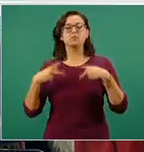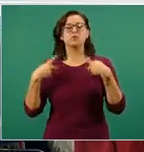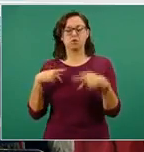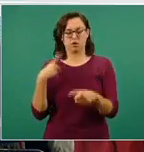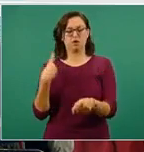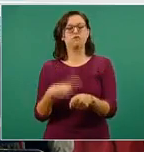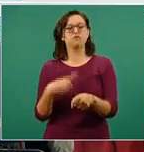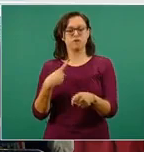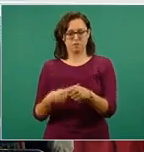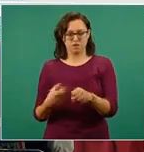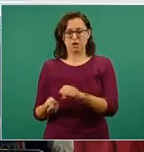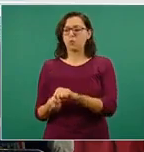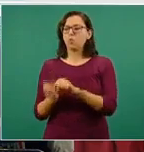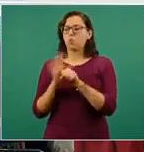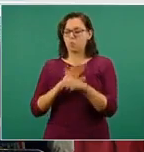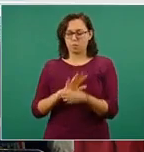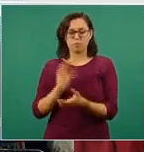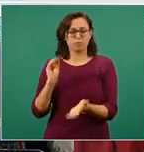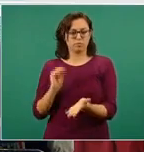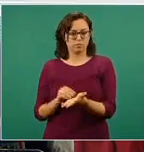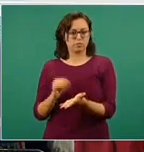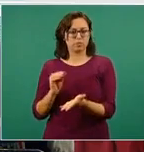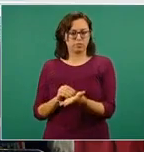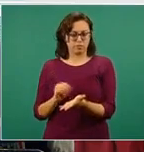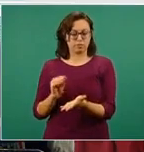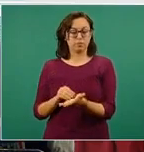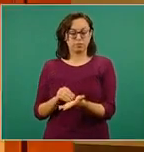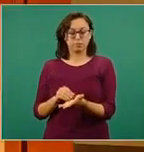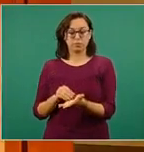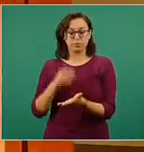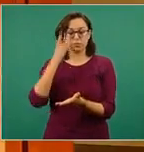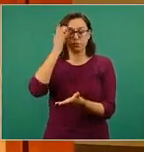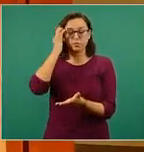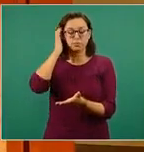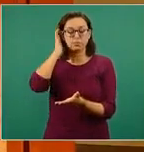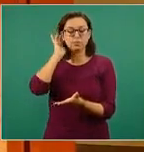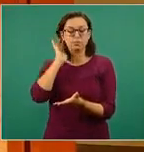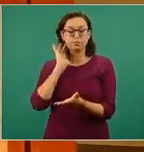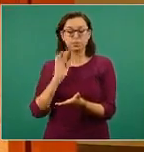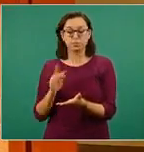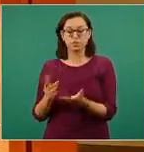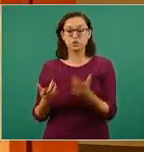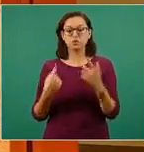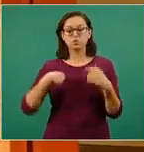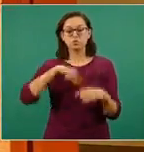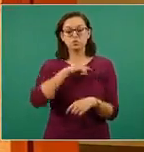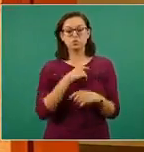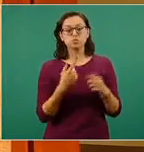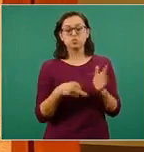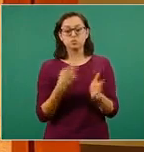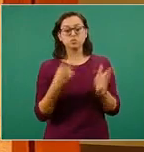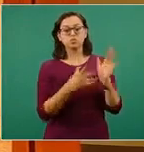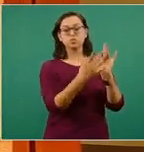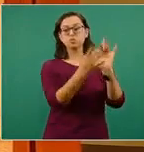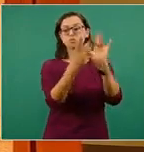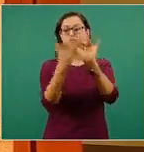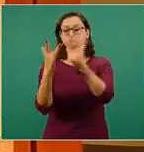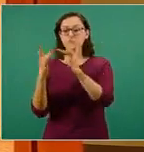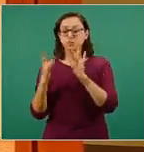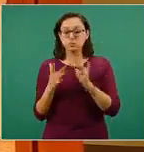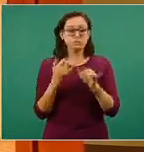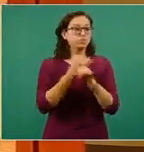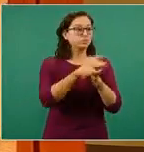la infección activa con los números y con el contacto que tenemos del Sistema Nacional de